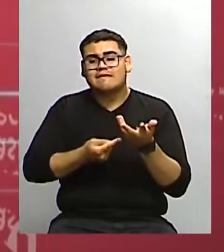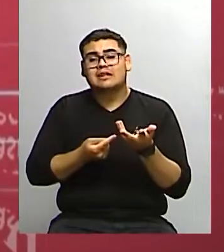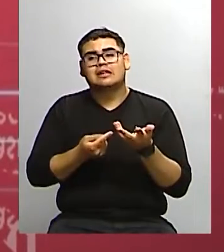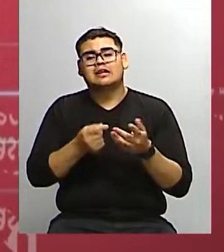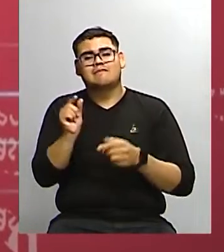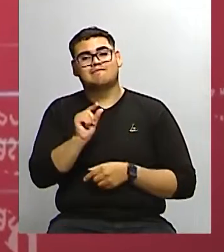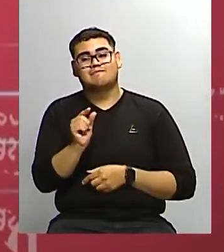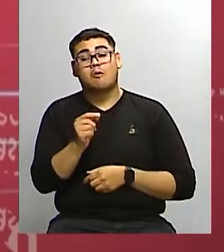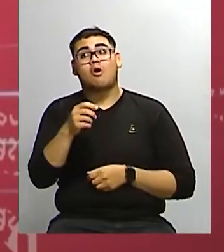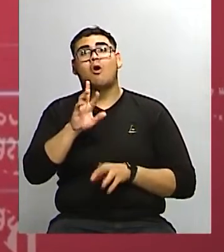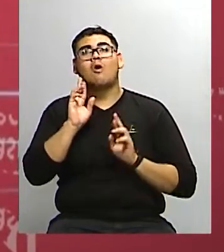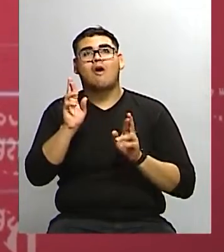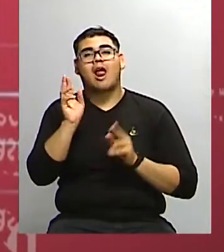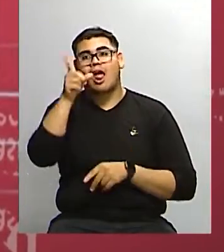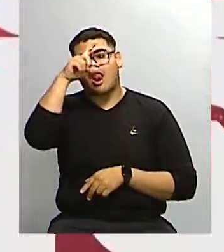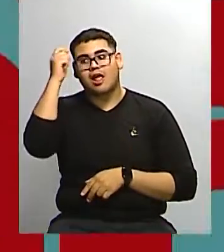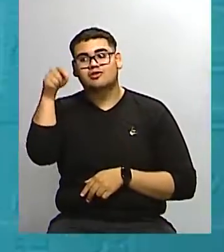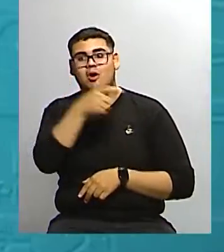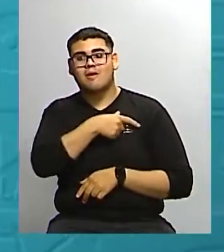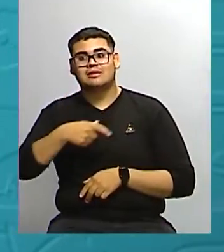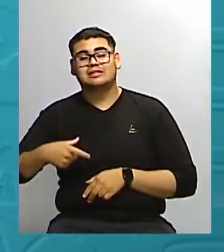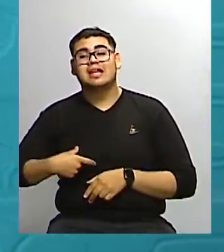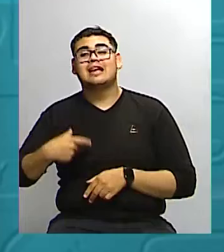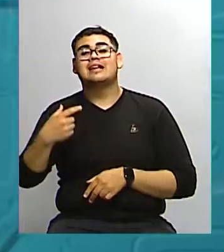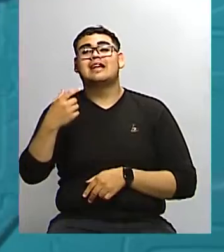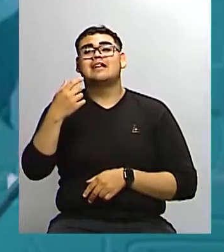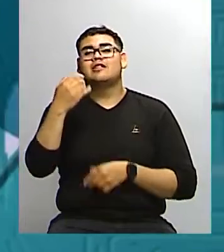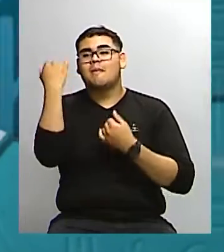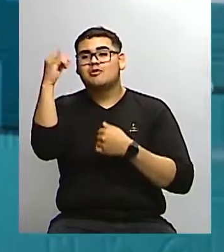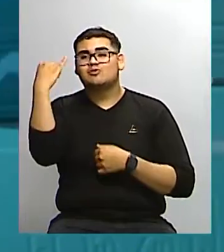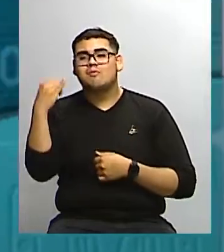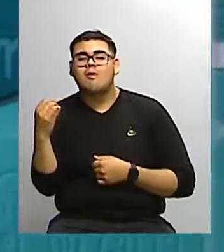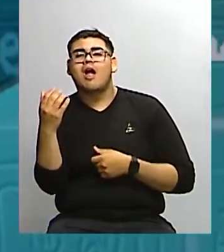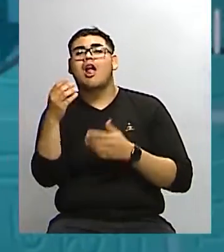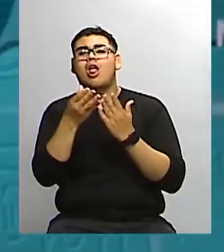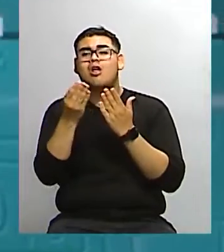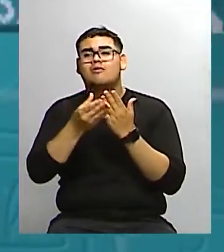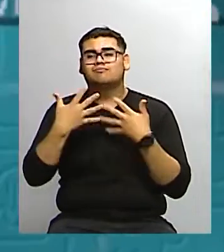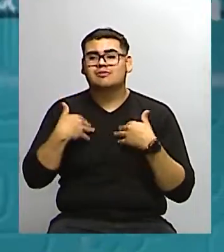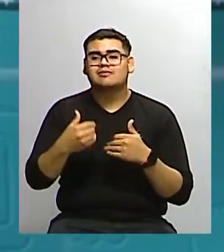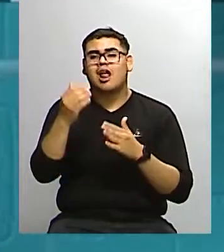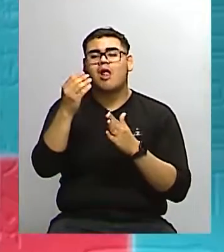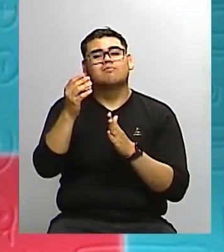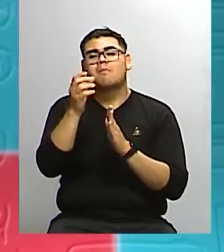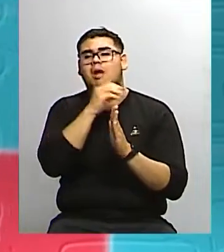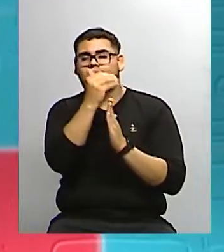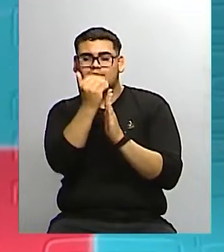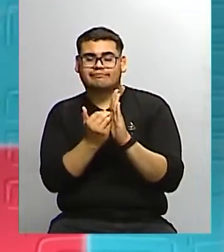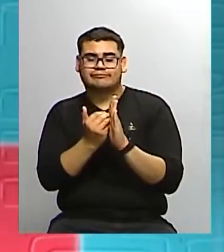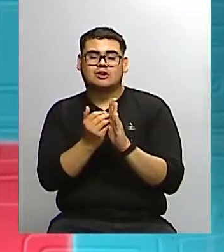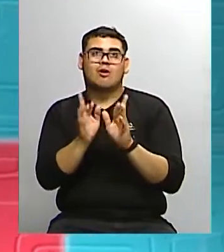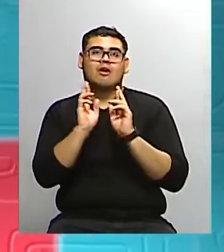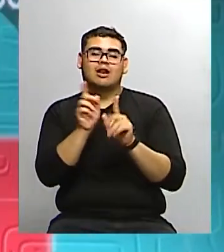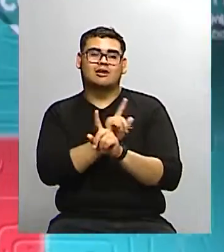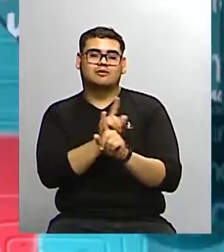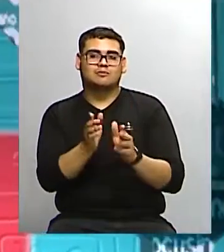recorte recursos en salud, porque esto sería afectado a las provincias y realmente es un problema. Pero bueno, acá en Mendoza yo he